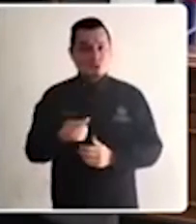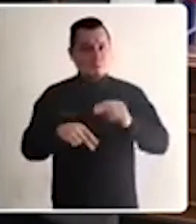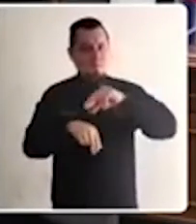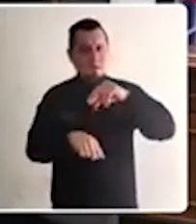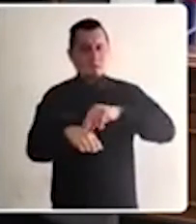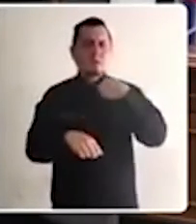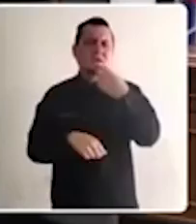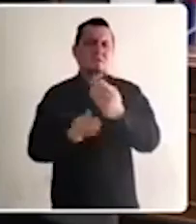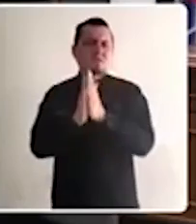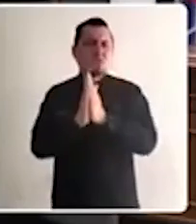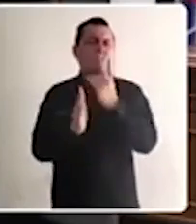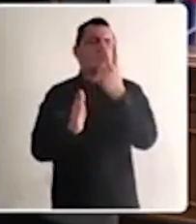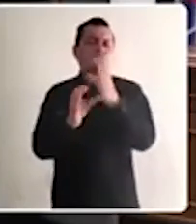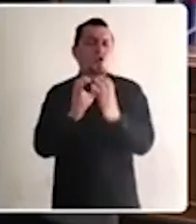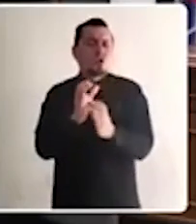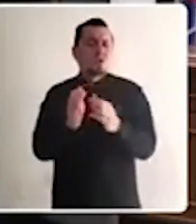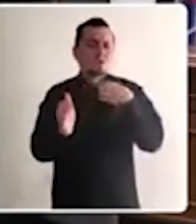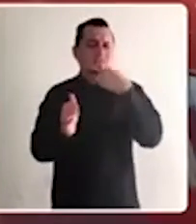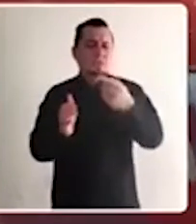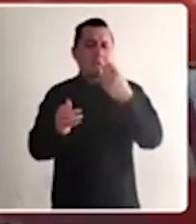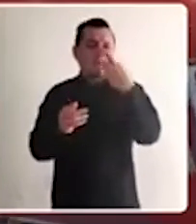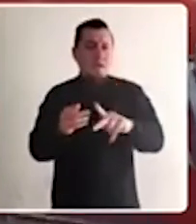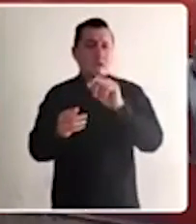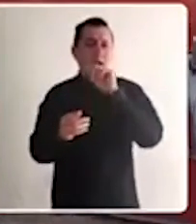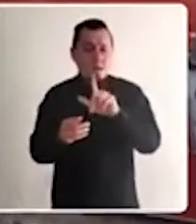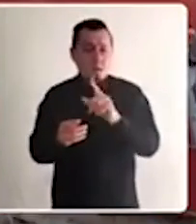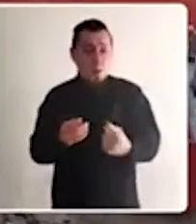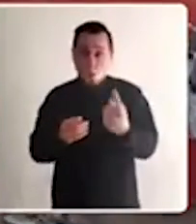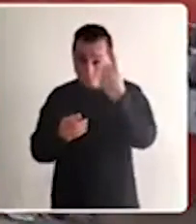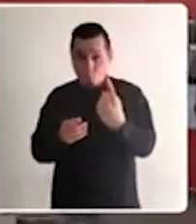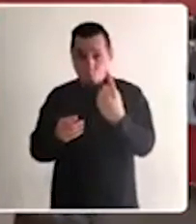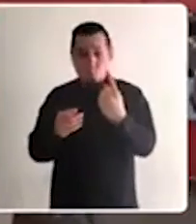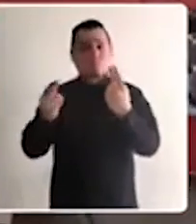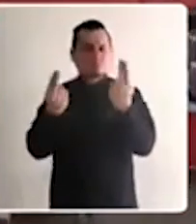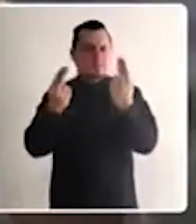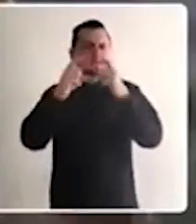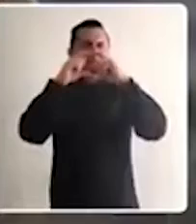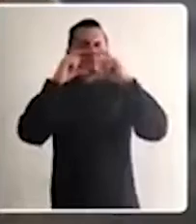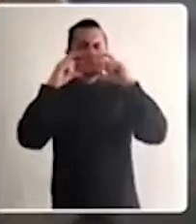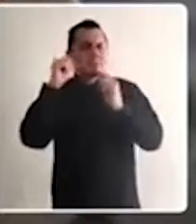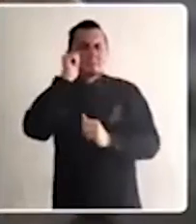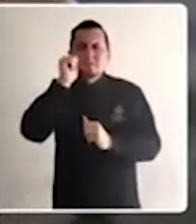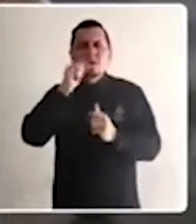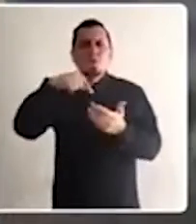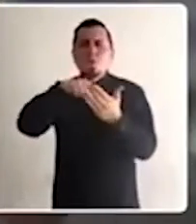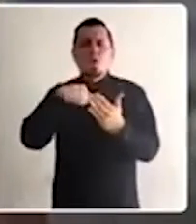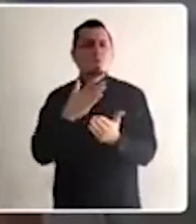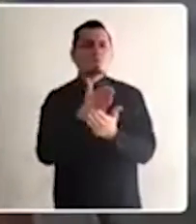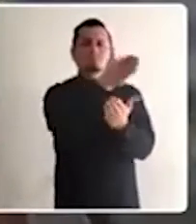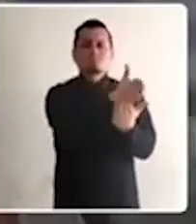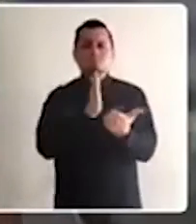médico, quiero solo poner dos elementos en la receta de Jalisco. 1. Usemos el cubrebocas siempre en lugares